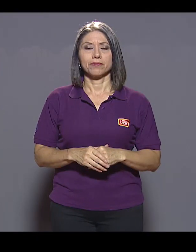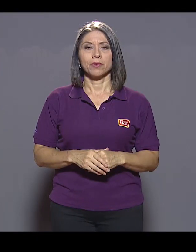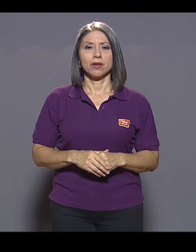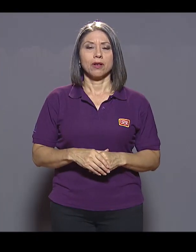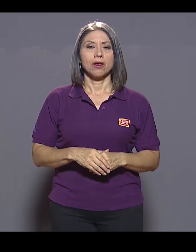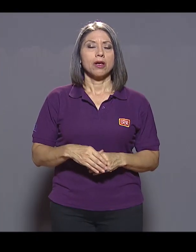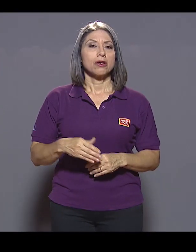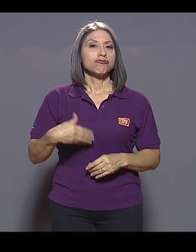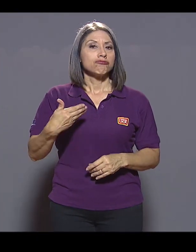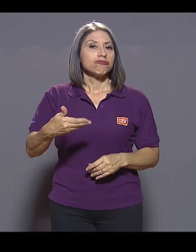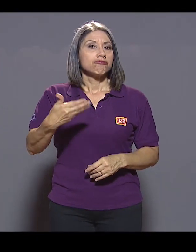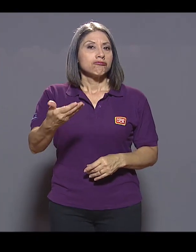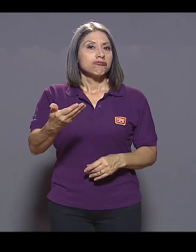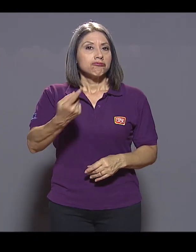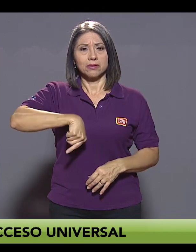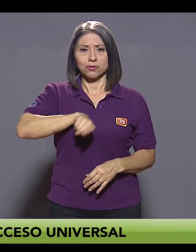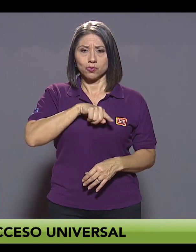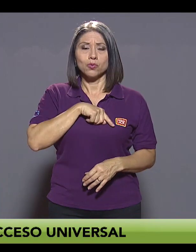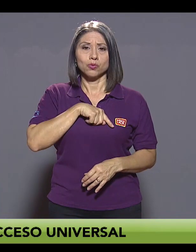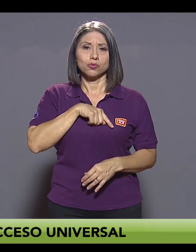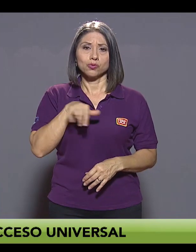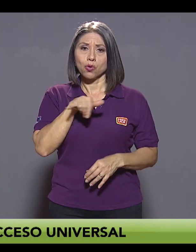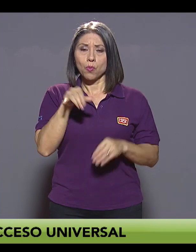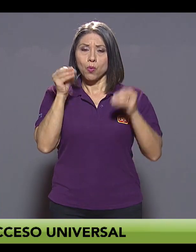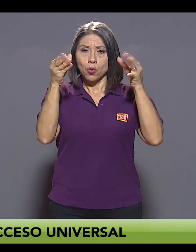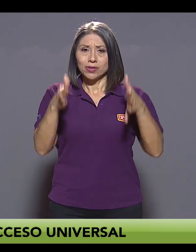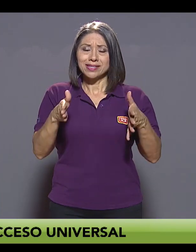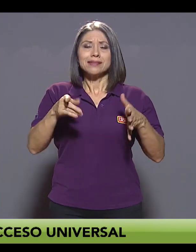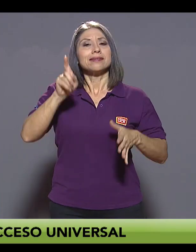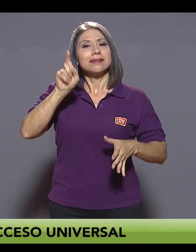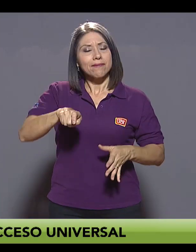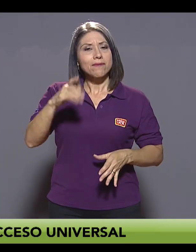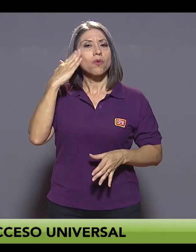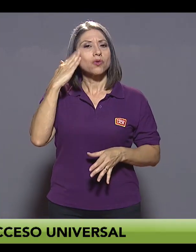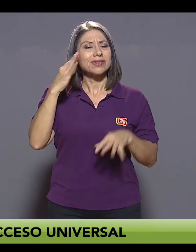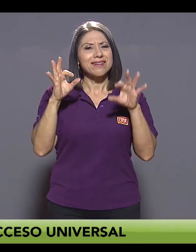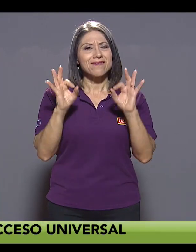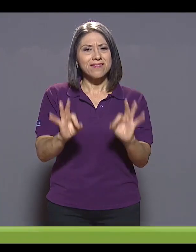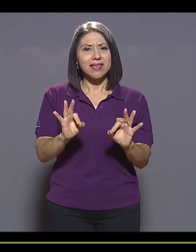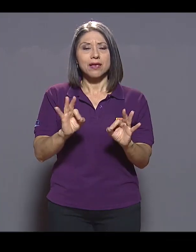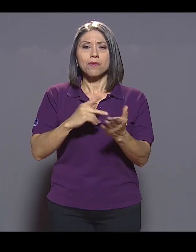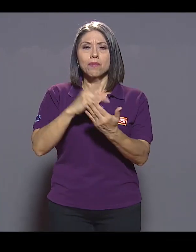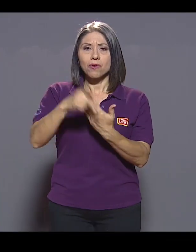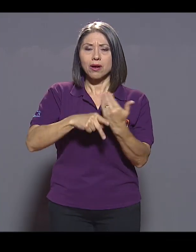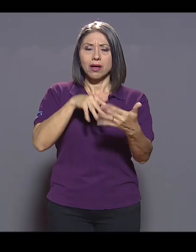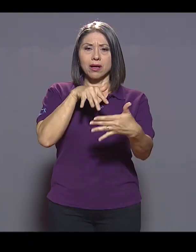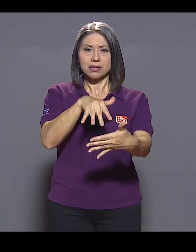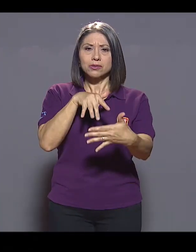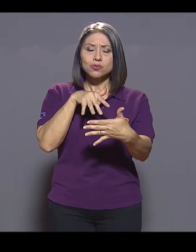así favorecer este proceso de educación inclusiva en todo el país. Ahora continuamos con más del programa, pero